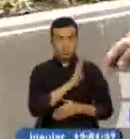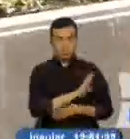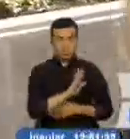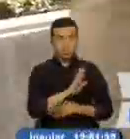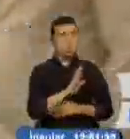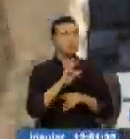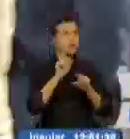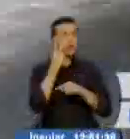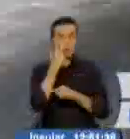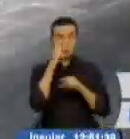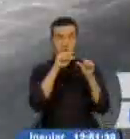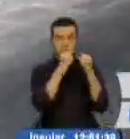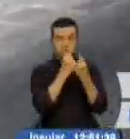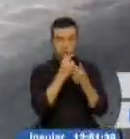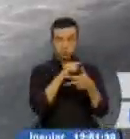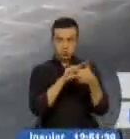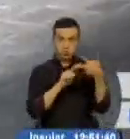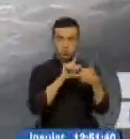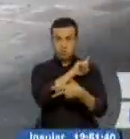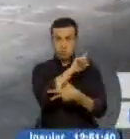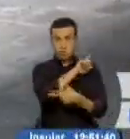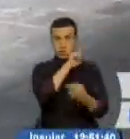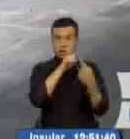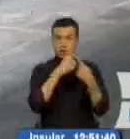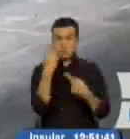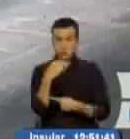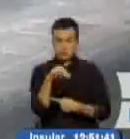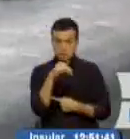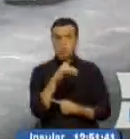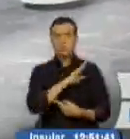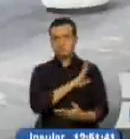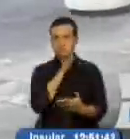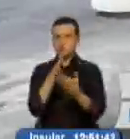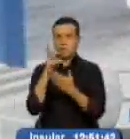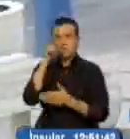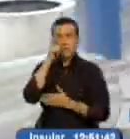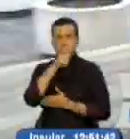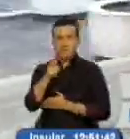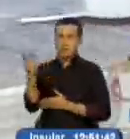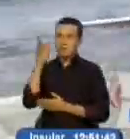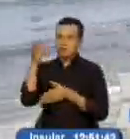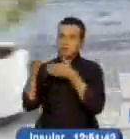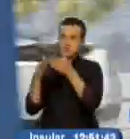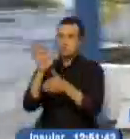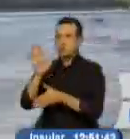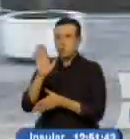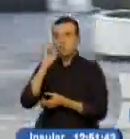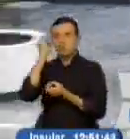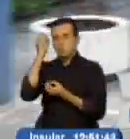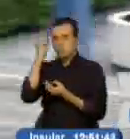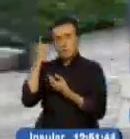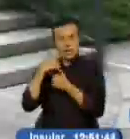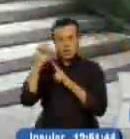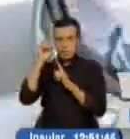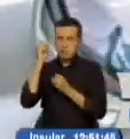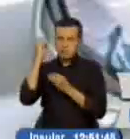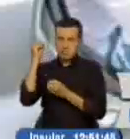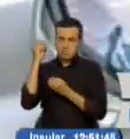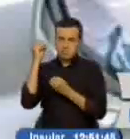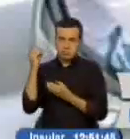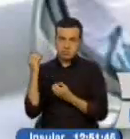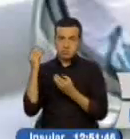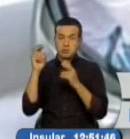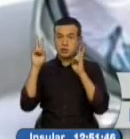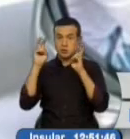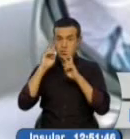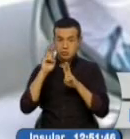en 3 grupos. Desde el lunes hasta este miércoles se dieron cita ante la Fiscalía General para dar su versión libre y sin juramento,